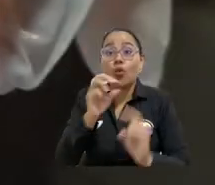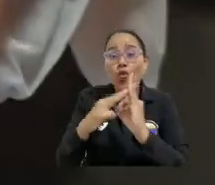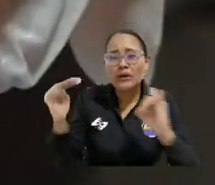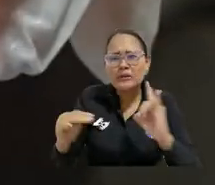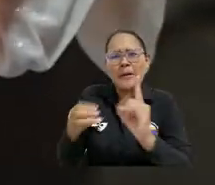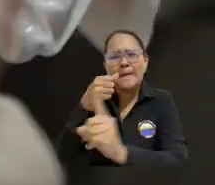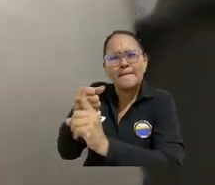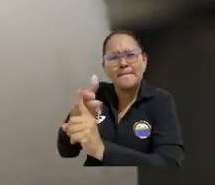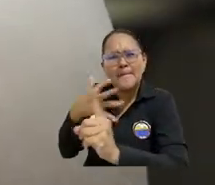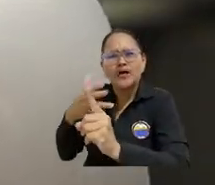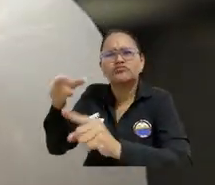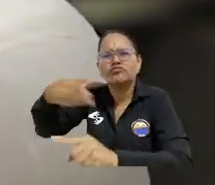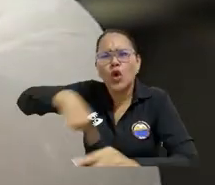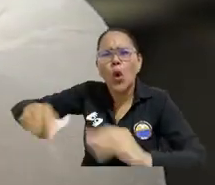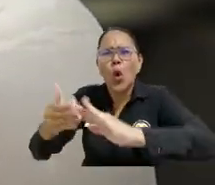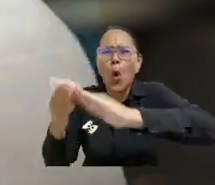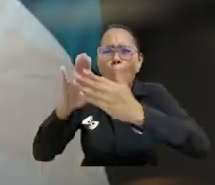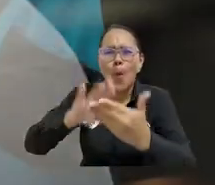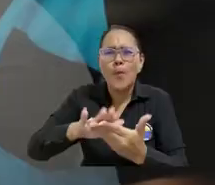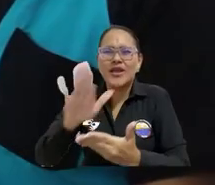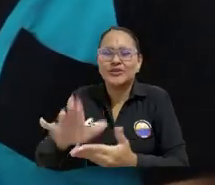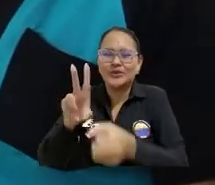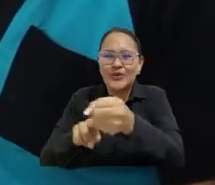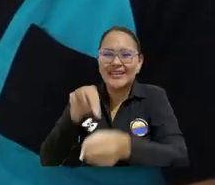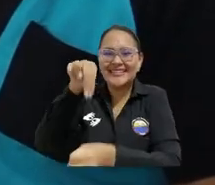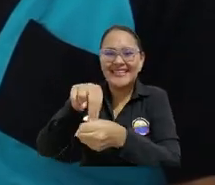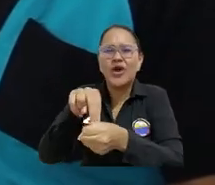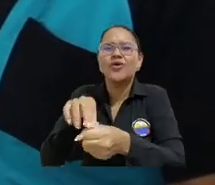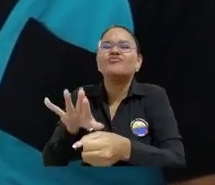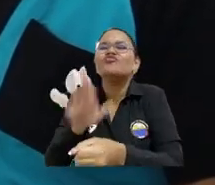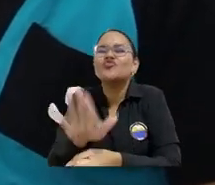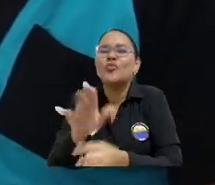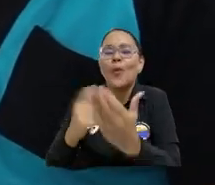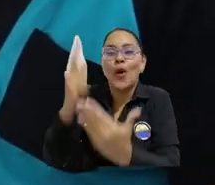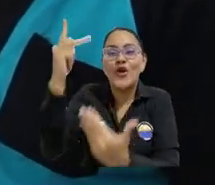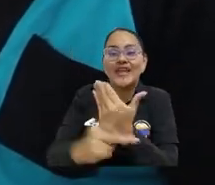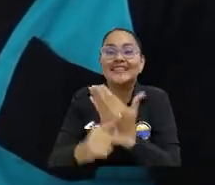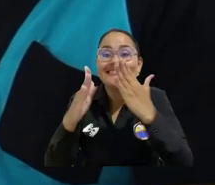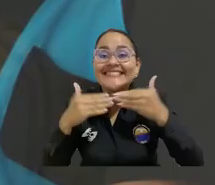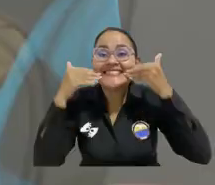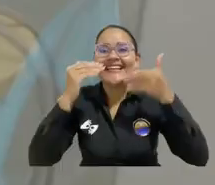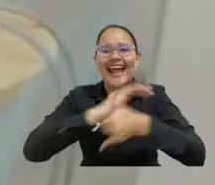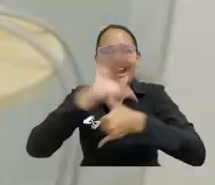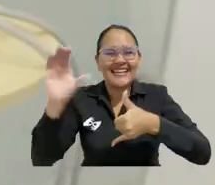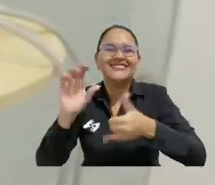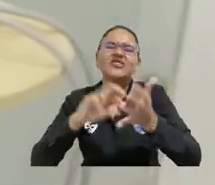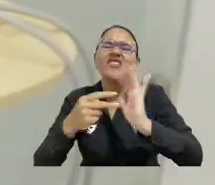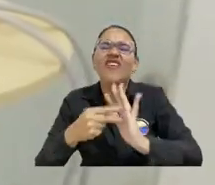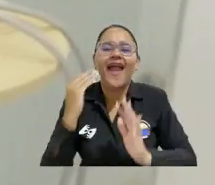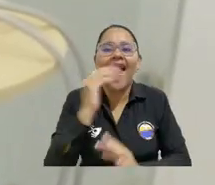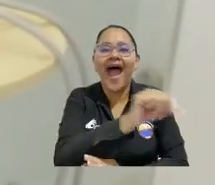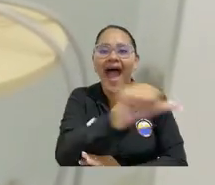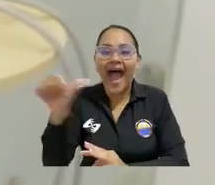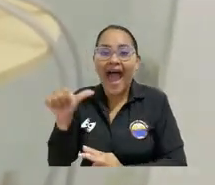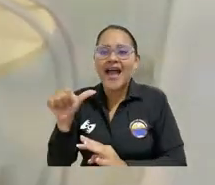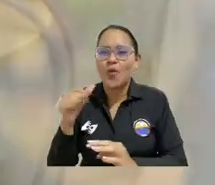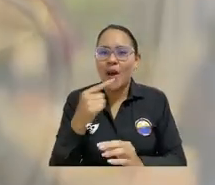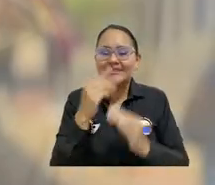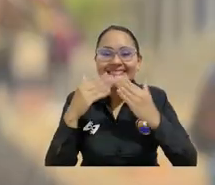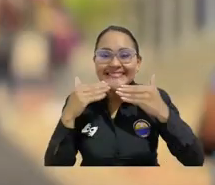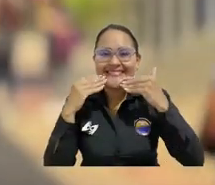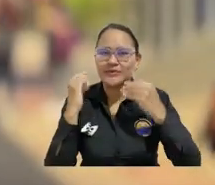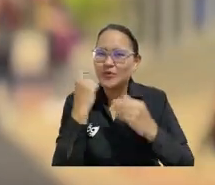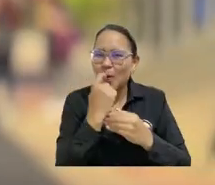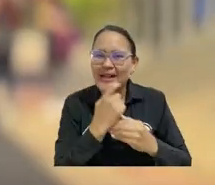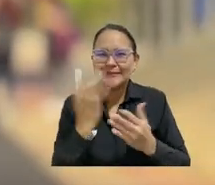en las comunidades ancestrales a través de proyectos como Sonrisas Caribe, que recupera la salud oral de mujeres indígenas. Y el